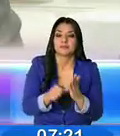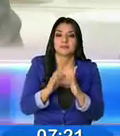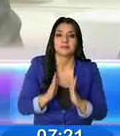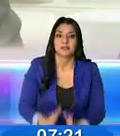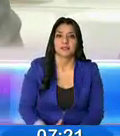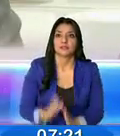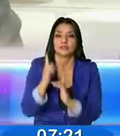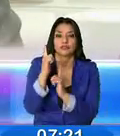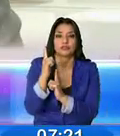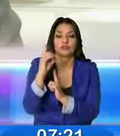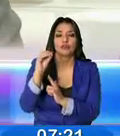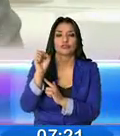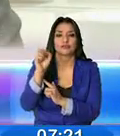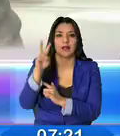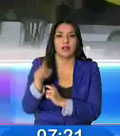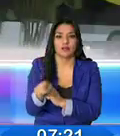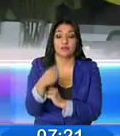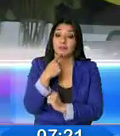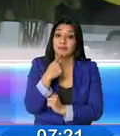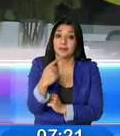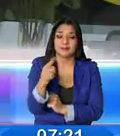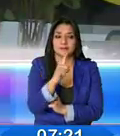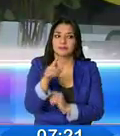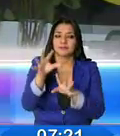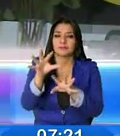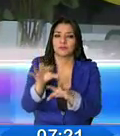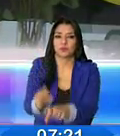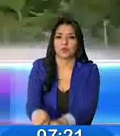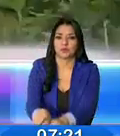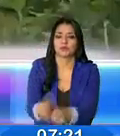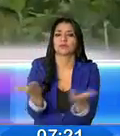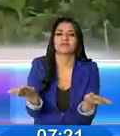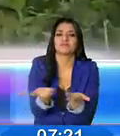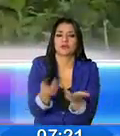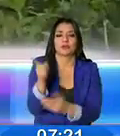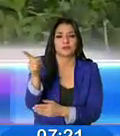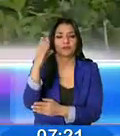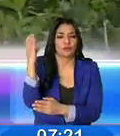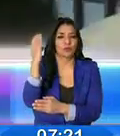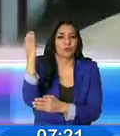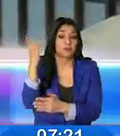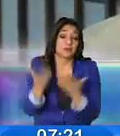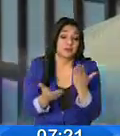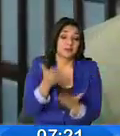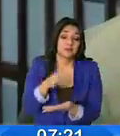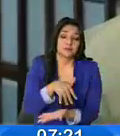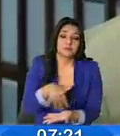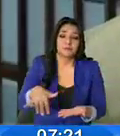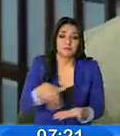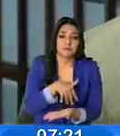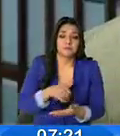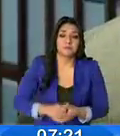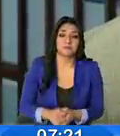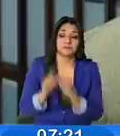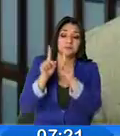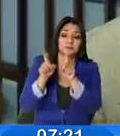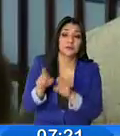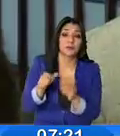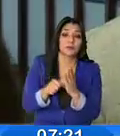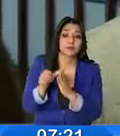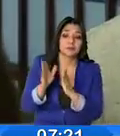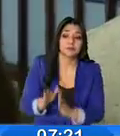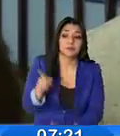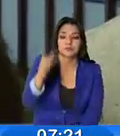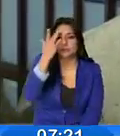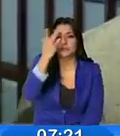ministro de Defensa, Osvaldo Jardín, al señalar que el secuestro se habría dado del lado colombiano. Habría que preguntarle al señor ministro por